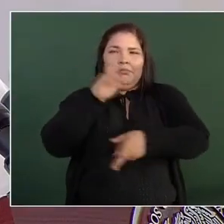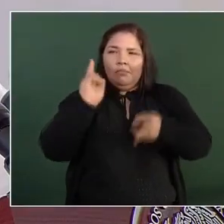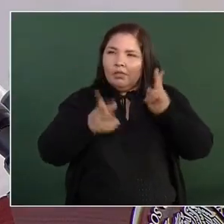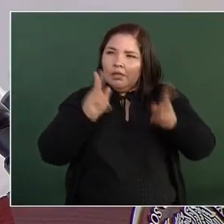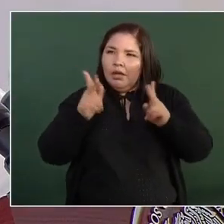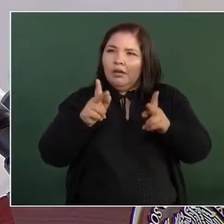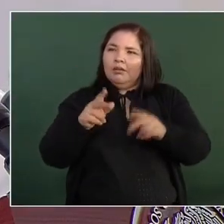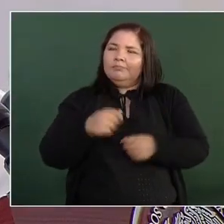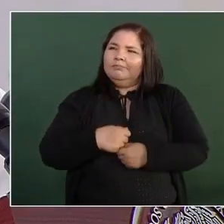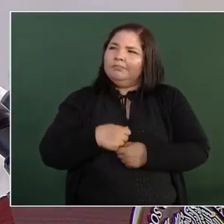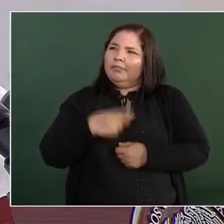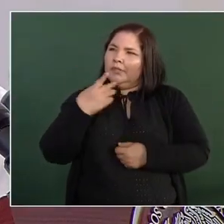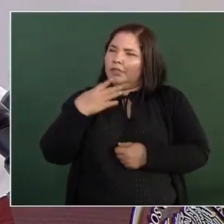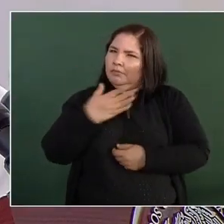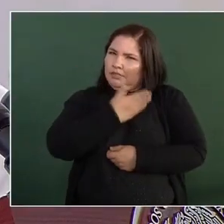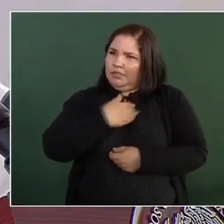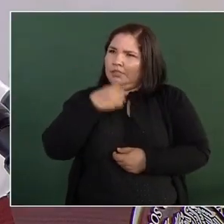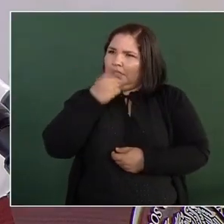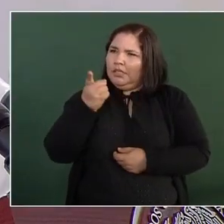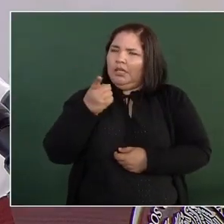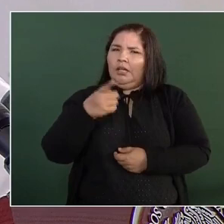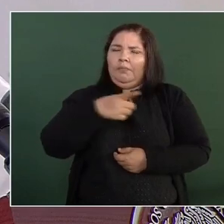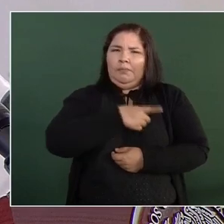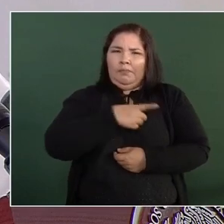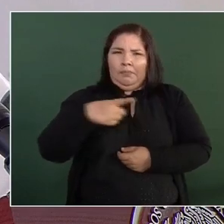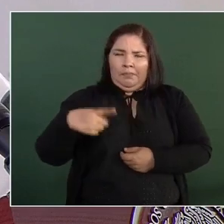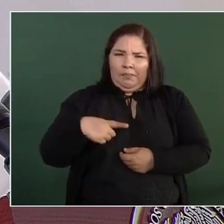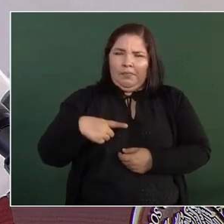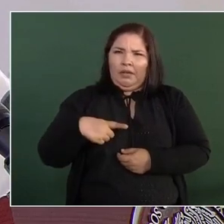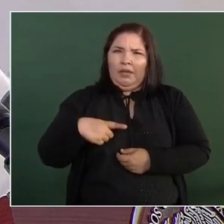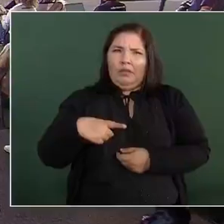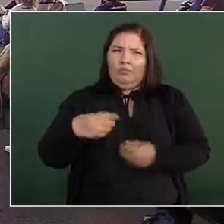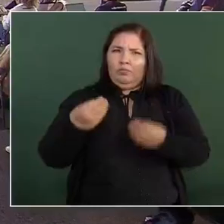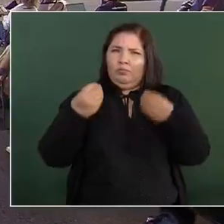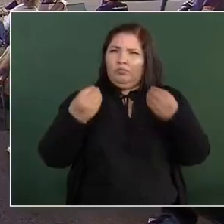fíjese que el adeudo mayor que hay en el SAT,